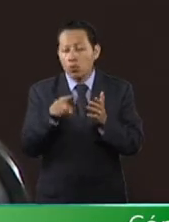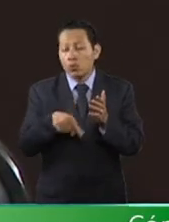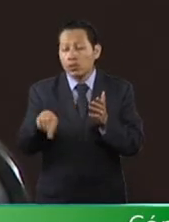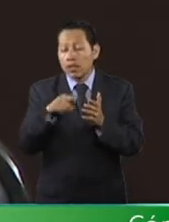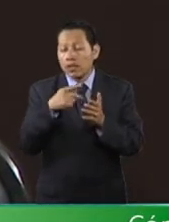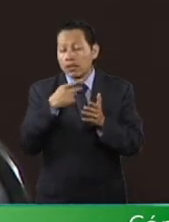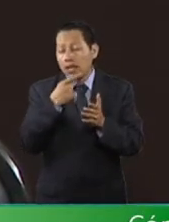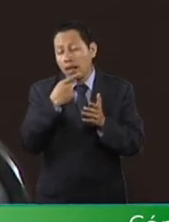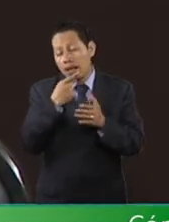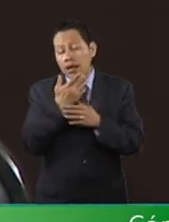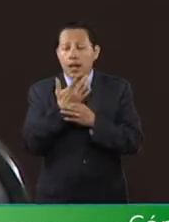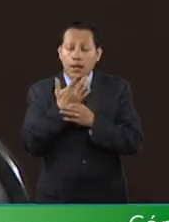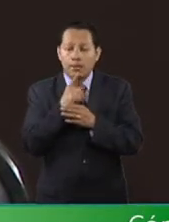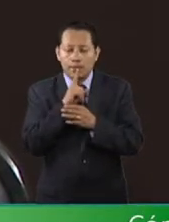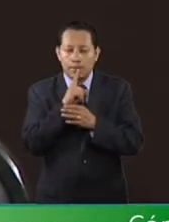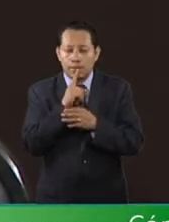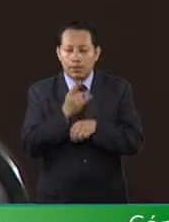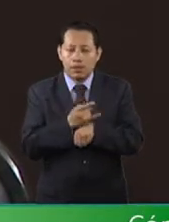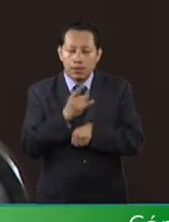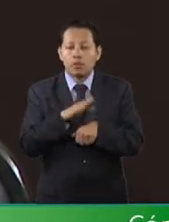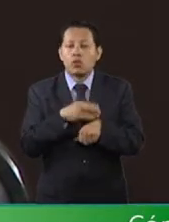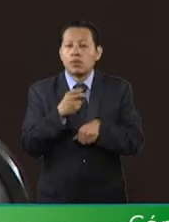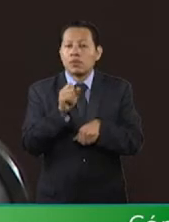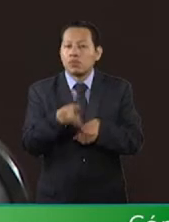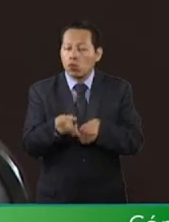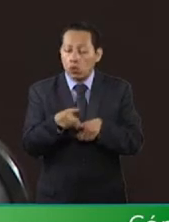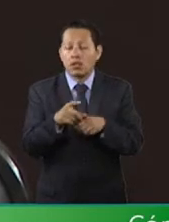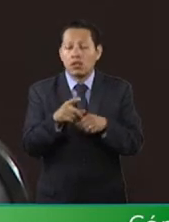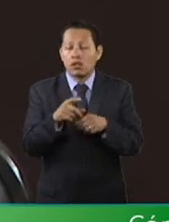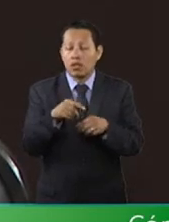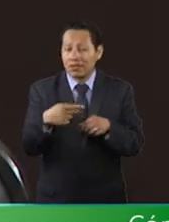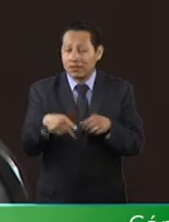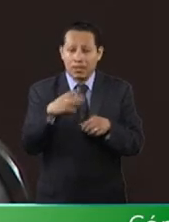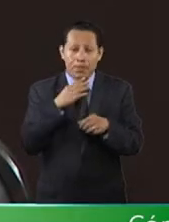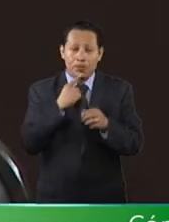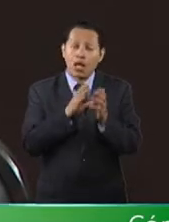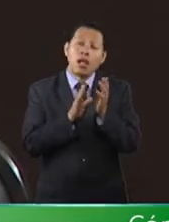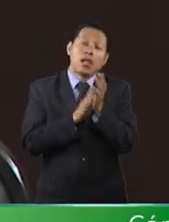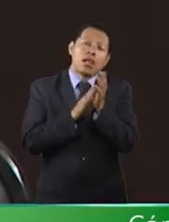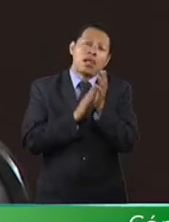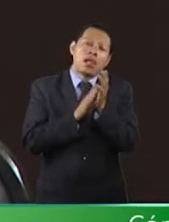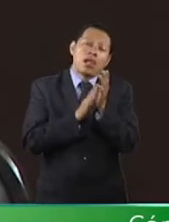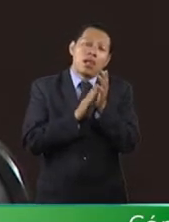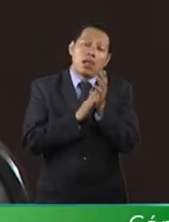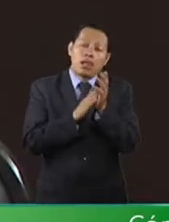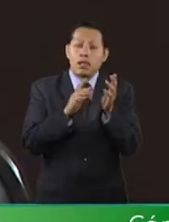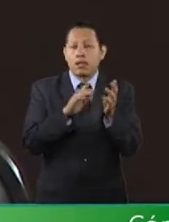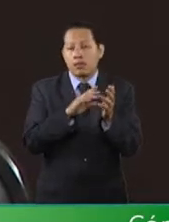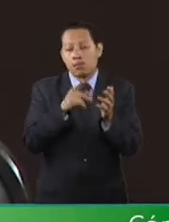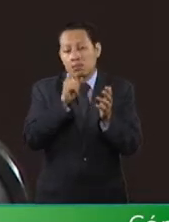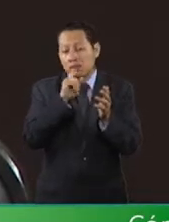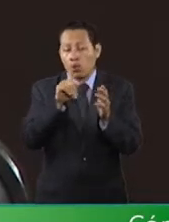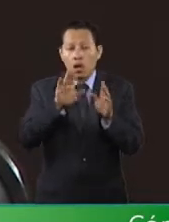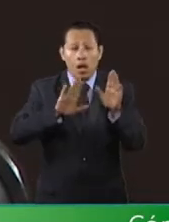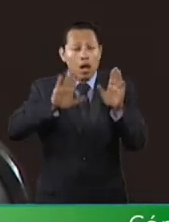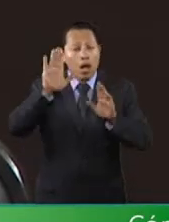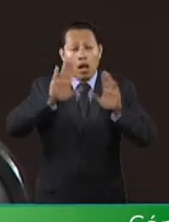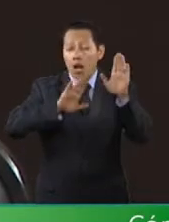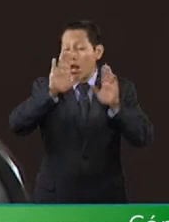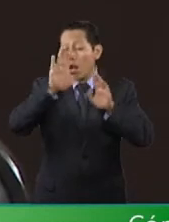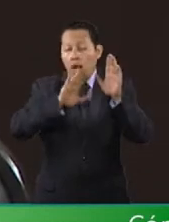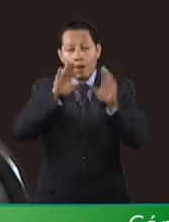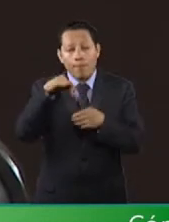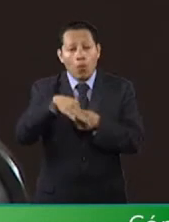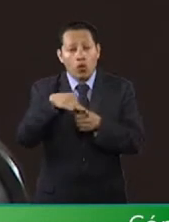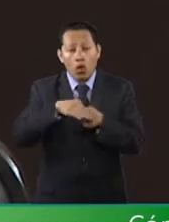decían ser por eso también aplauden todo en esta cámara levantan la mano Sin tener idea de lo